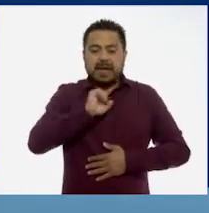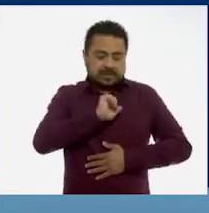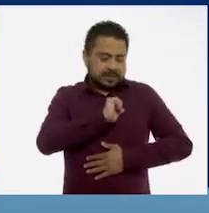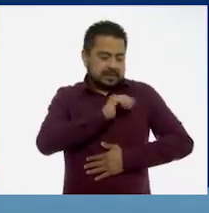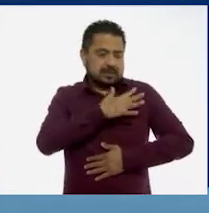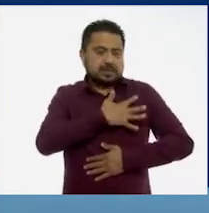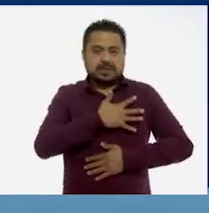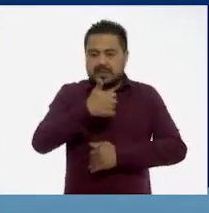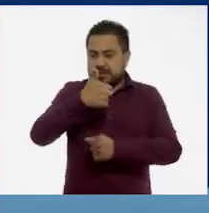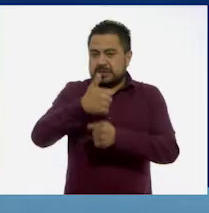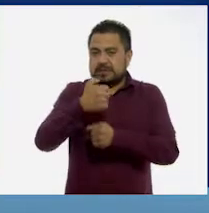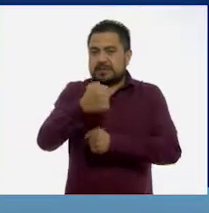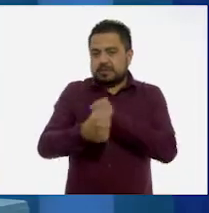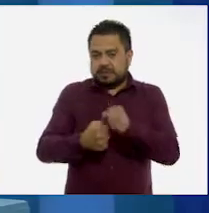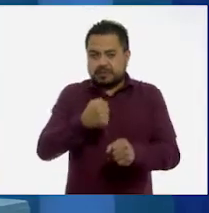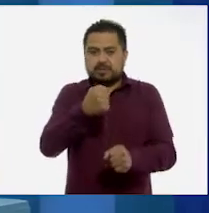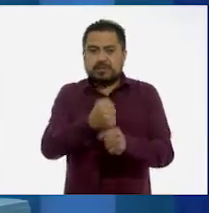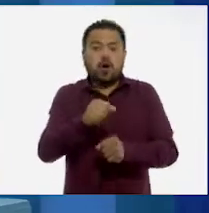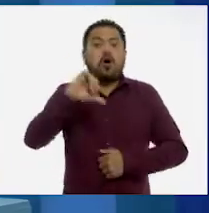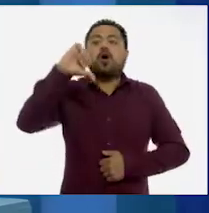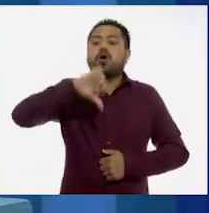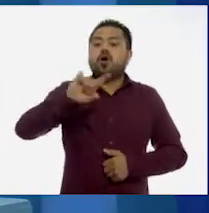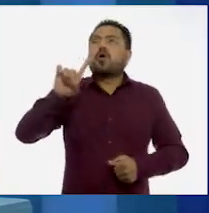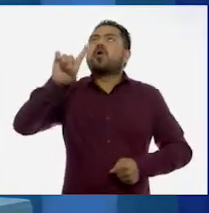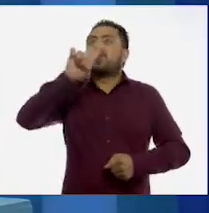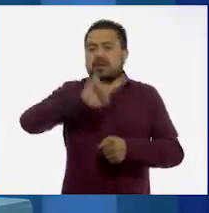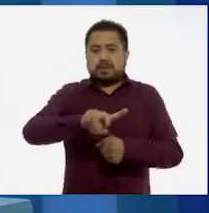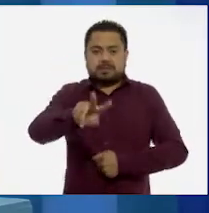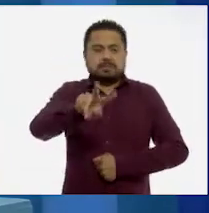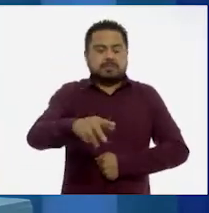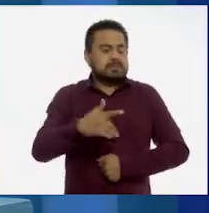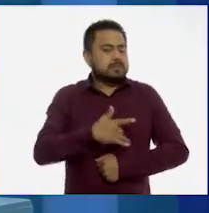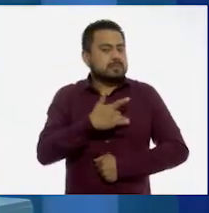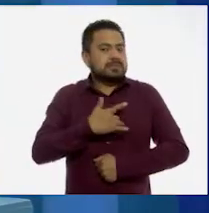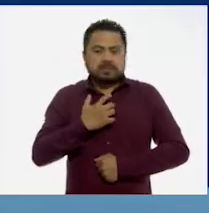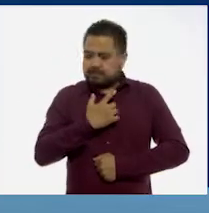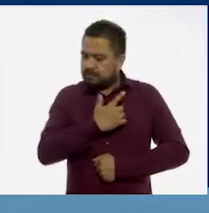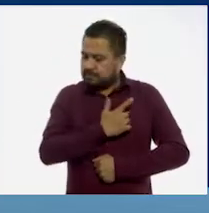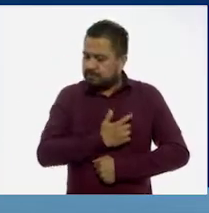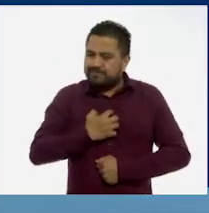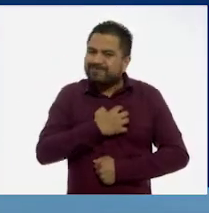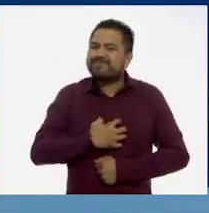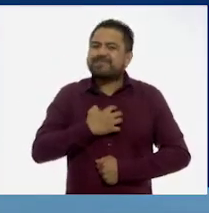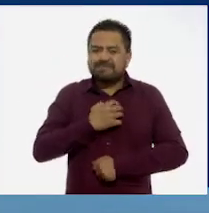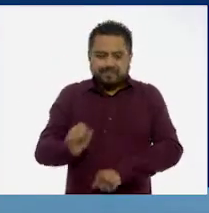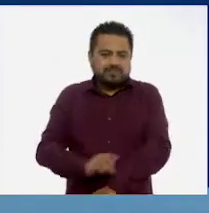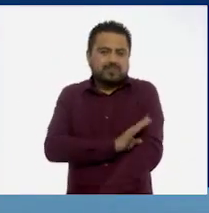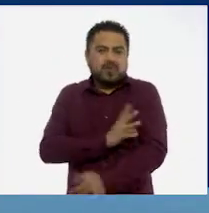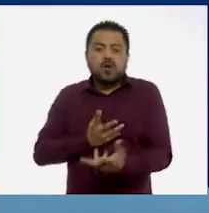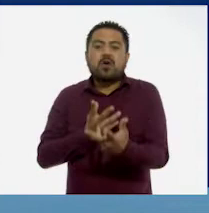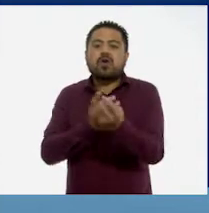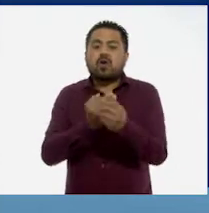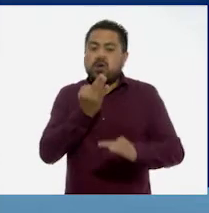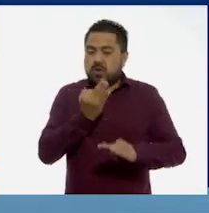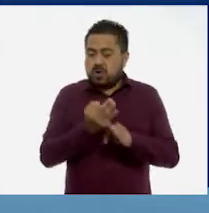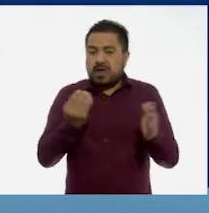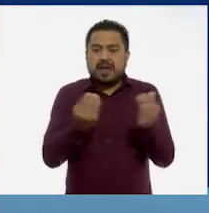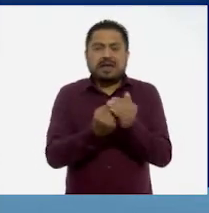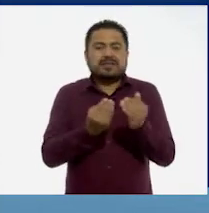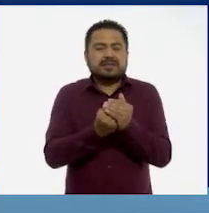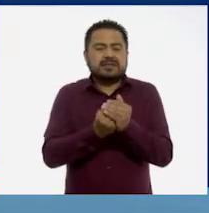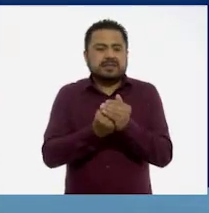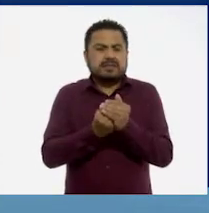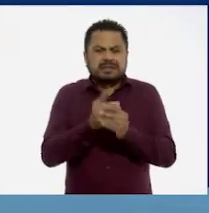español sexto grado. Y el día de hoy, María, de verdad que me da mucho gusto compartirte que vamos a tener una sesión llena